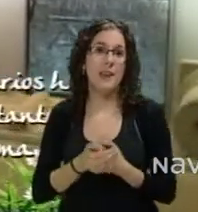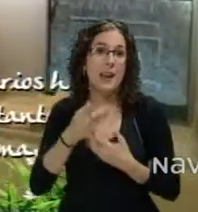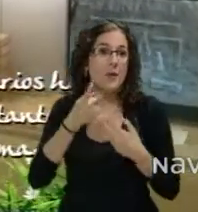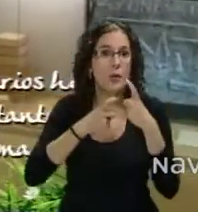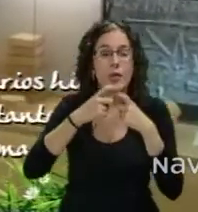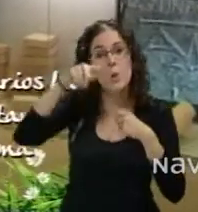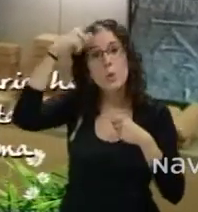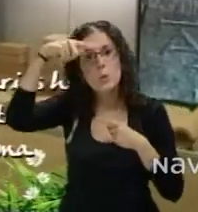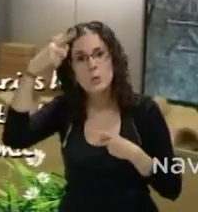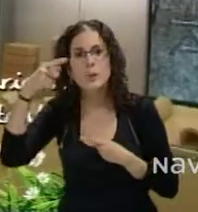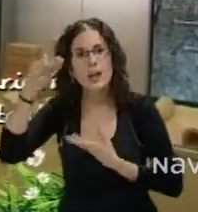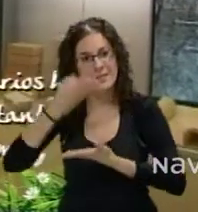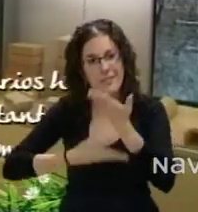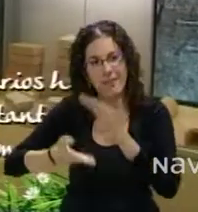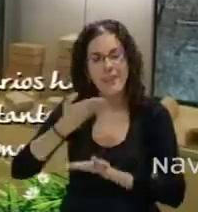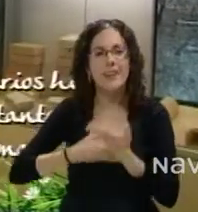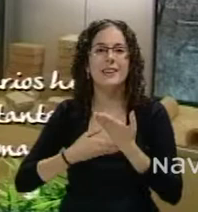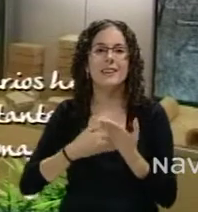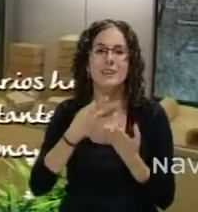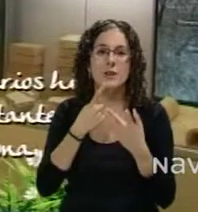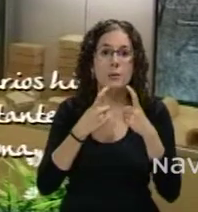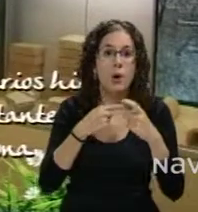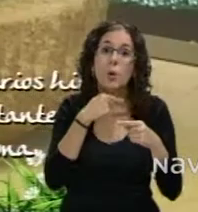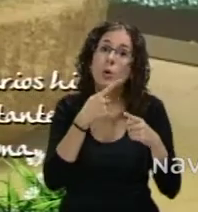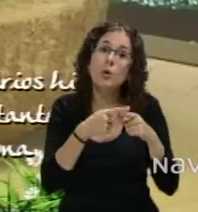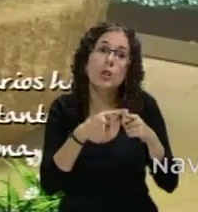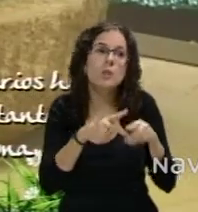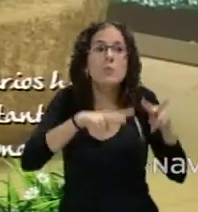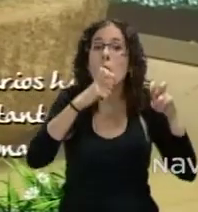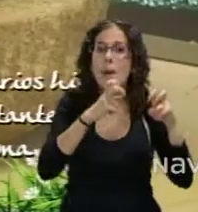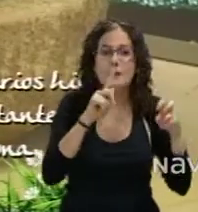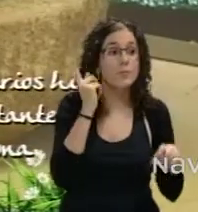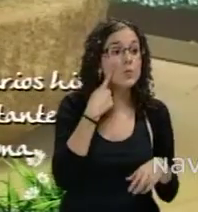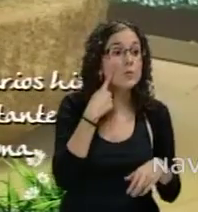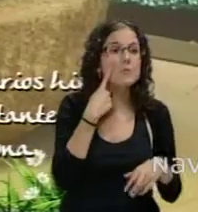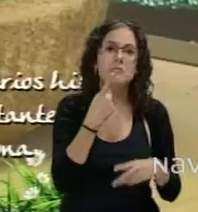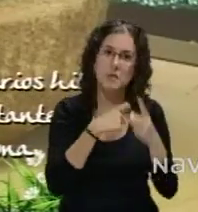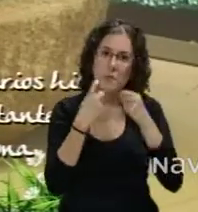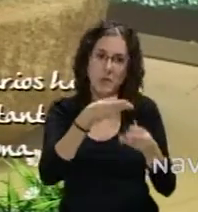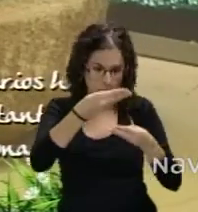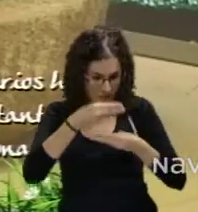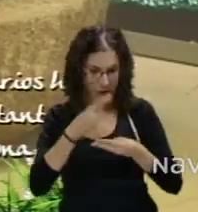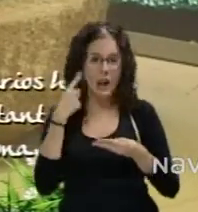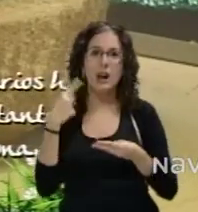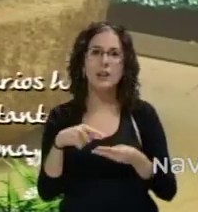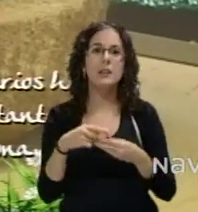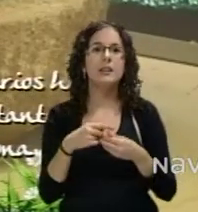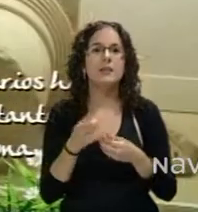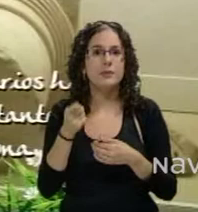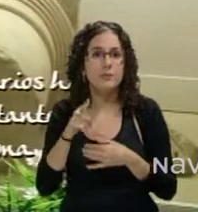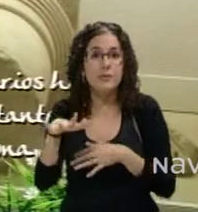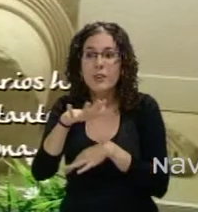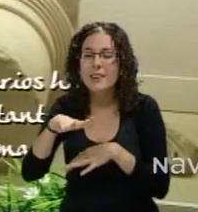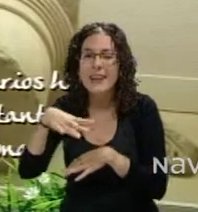cultural. Te traen información de nuevos hallazgos arqueológicos, de enclaves recónditos